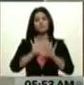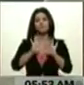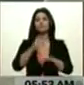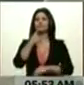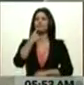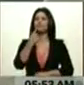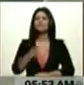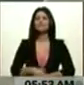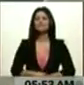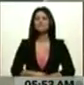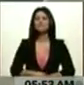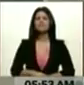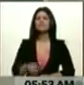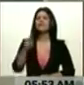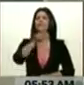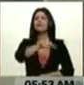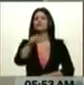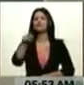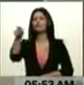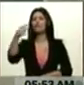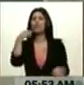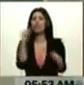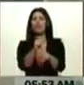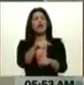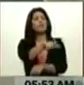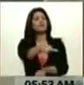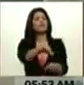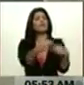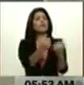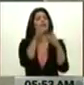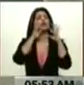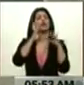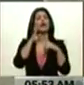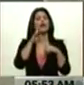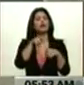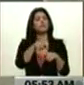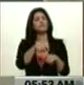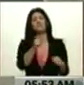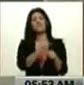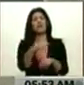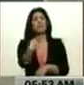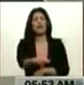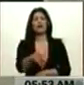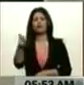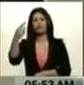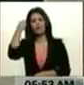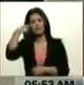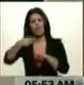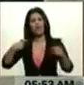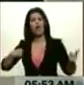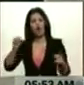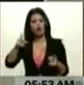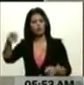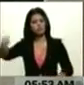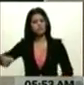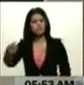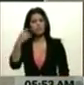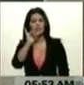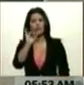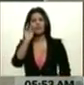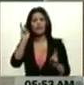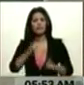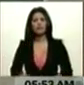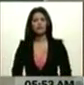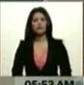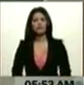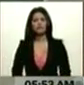Calificando a las víctimas de la guarimba como personas que les pagan. ¿Usted cree que tuvo algún exceso o usted ratifica su posición en cuanto a eso? No, se